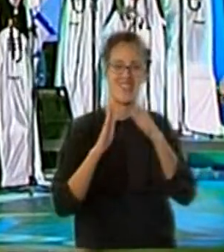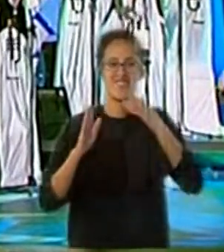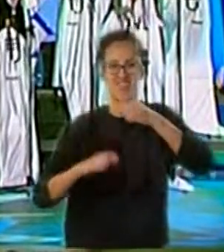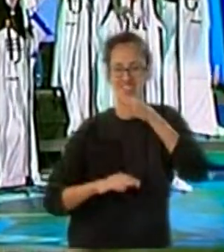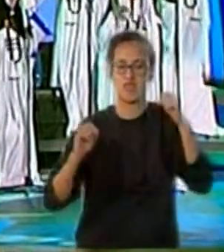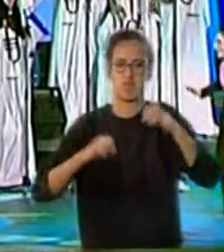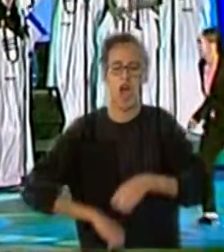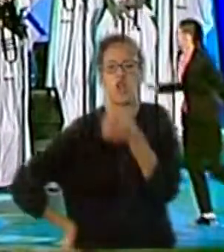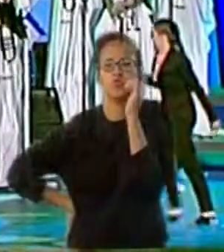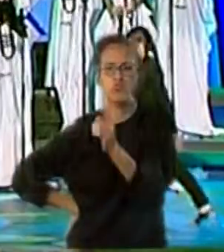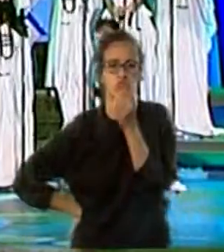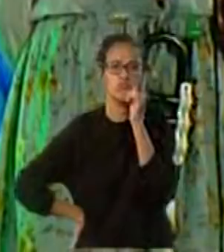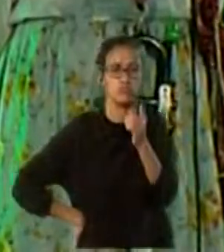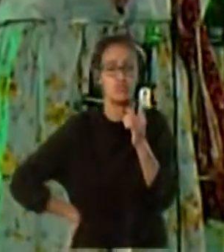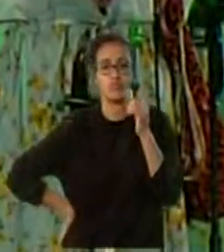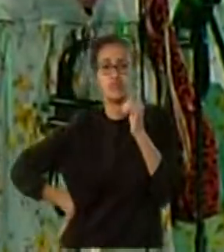poder reprender.